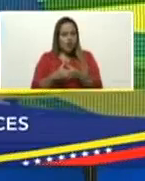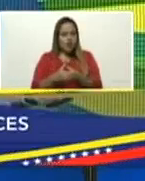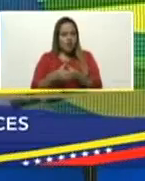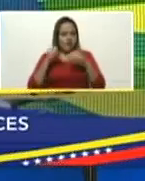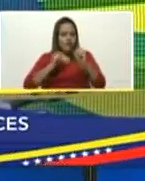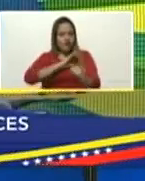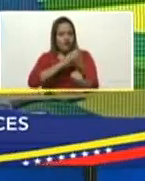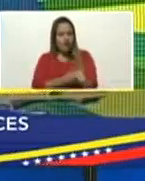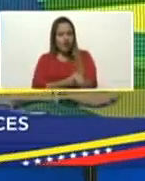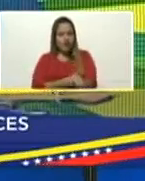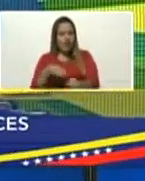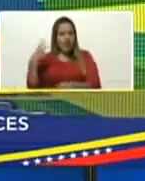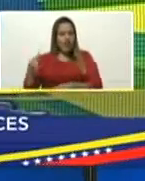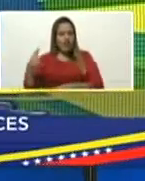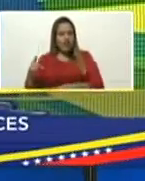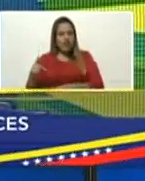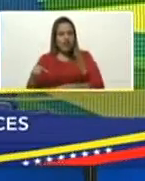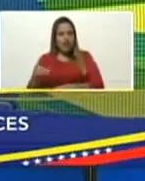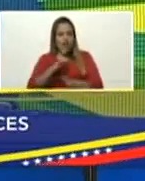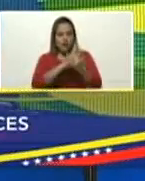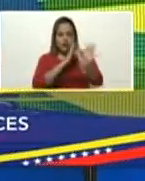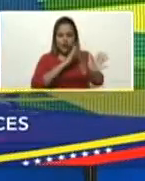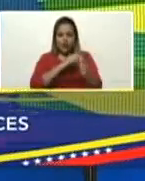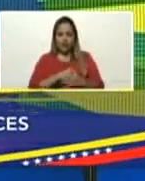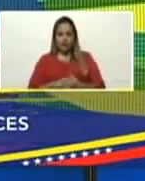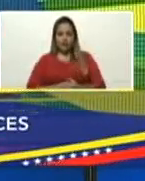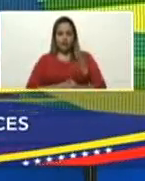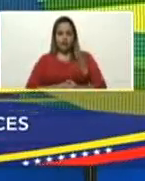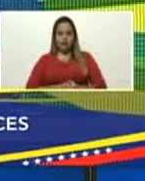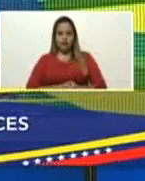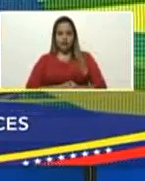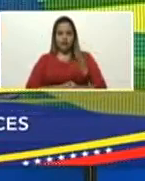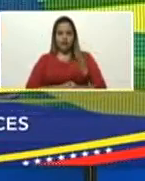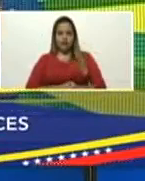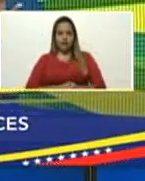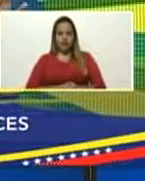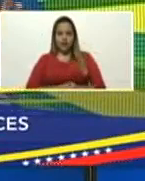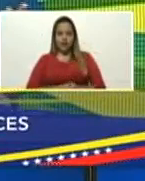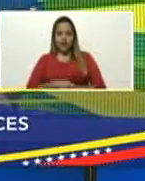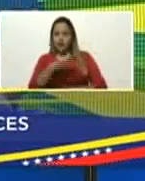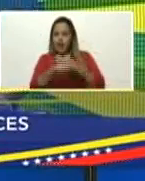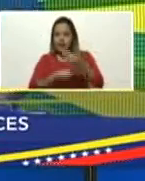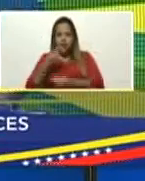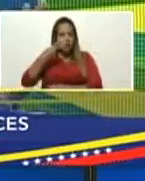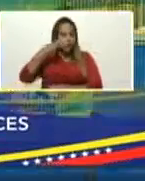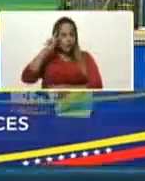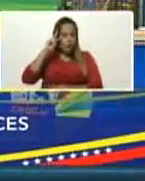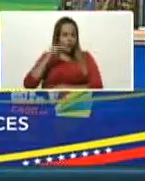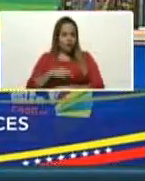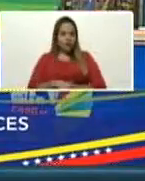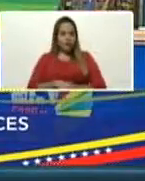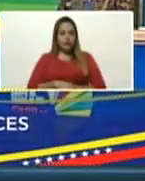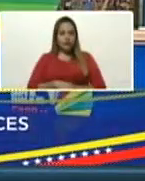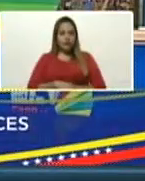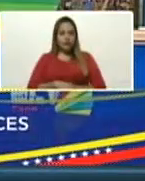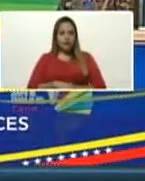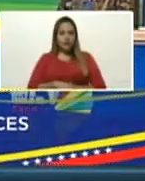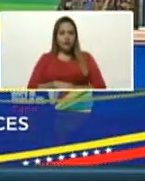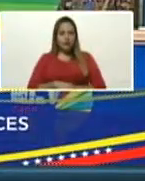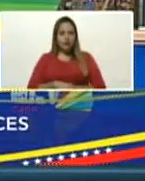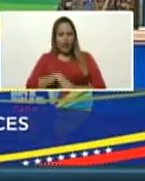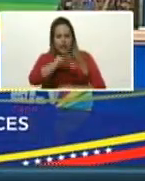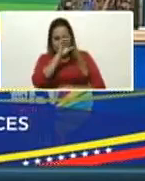derecha fascista, a sus filas. Lanzarle una carantoña, se puede decir. ¿Se entiende en